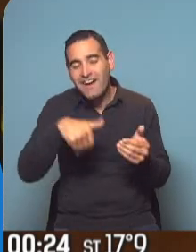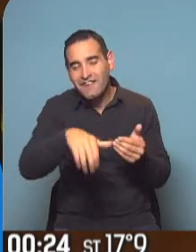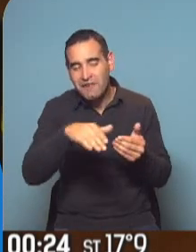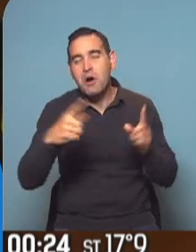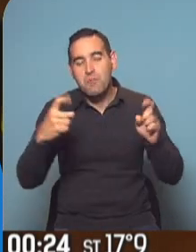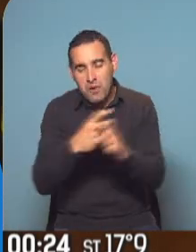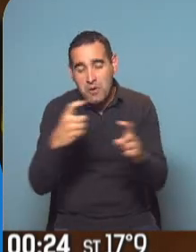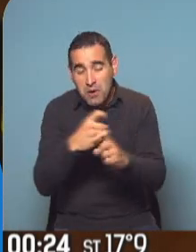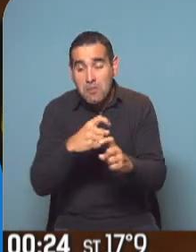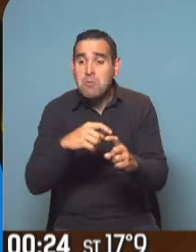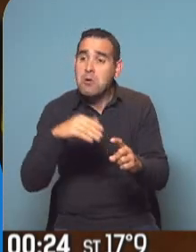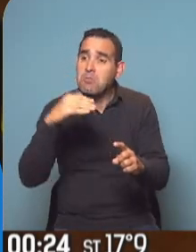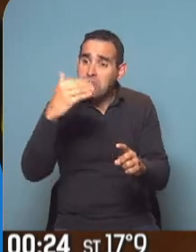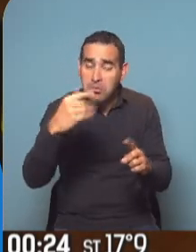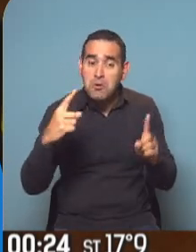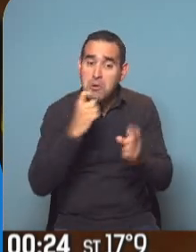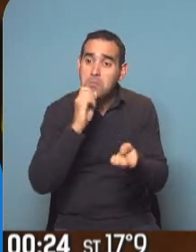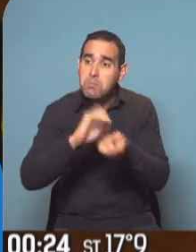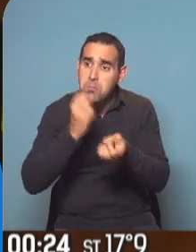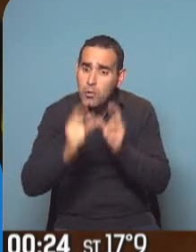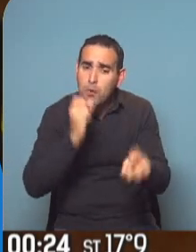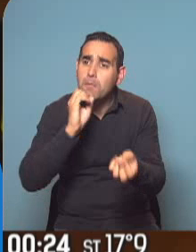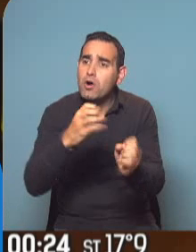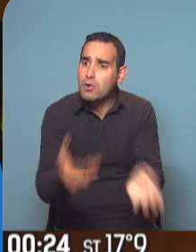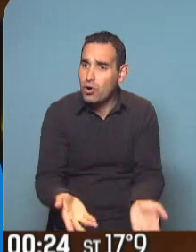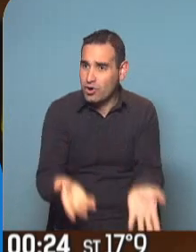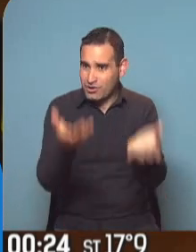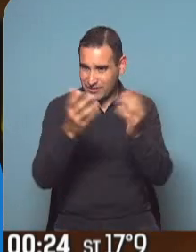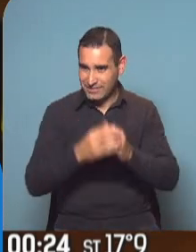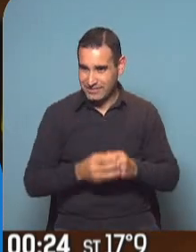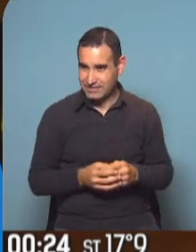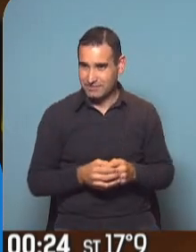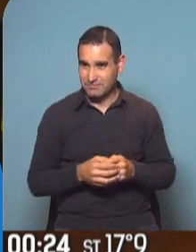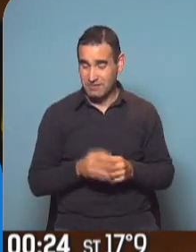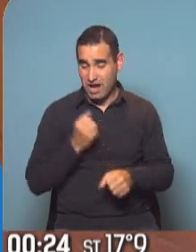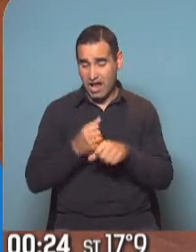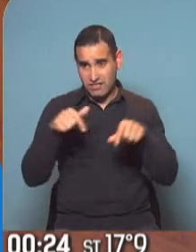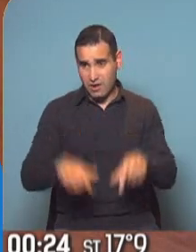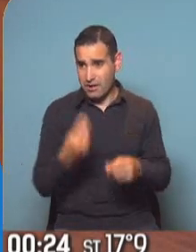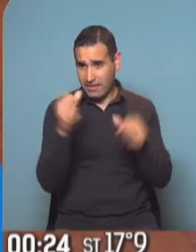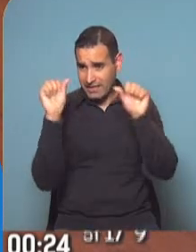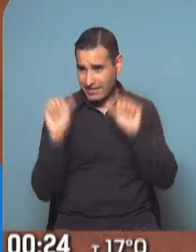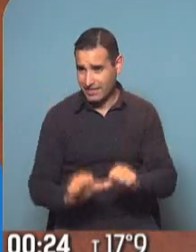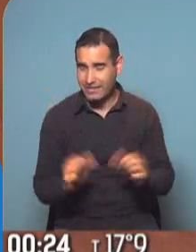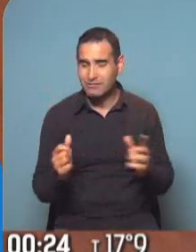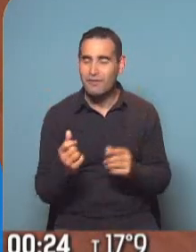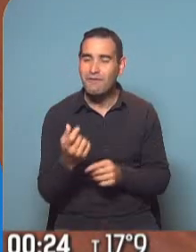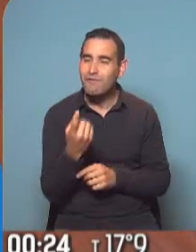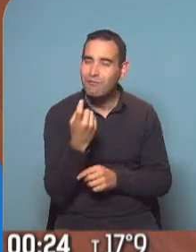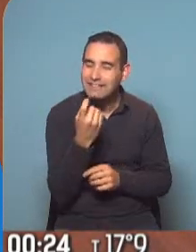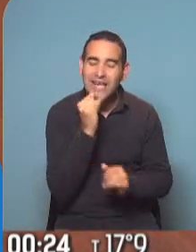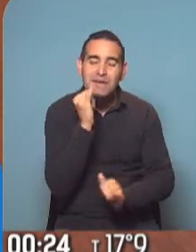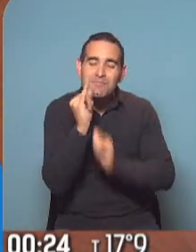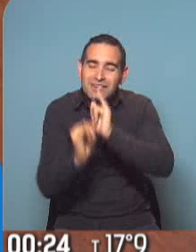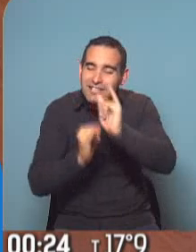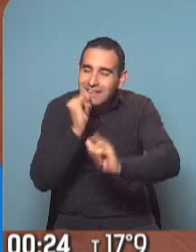futuro de sus hijos y sus nietos, que estuvo y sigue hipotecado todavía? Esto es lo que falta, explicar sí. Que